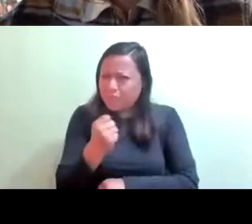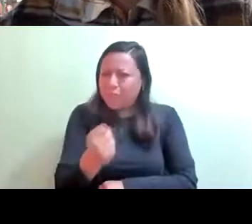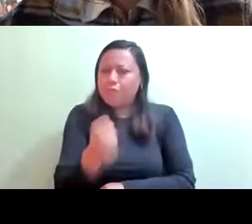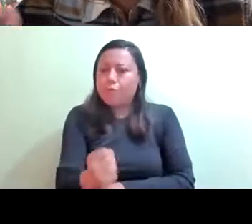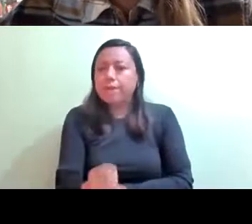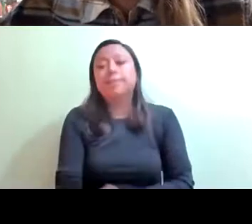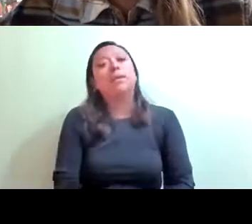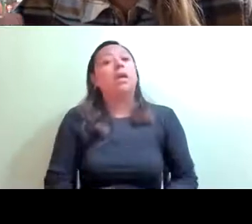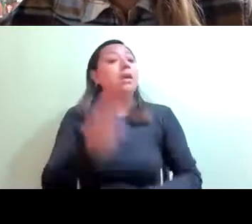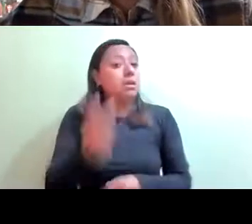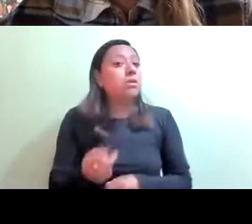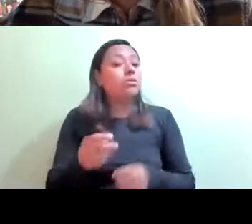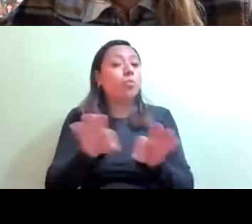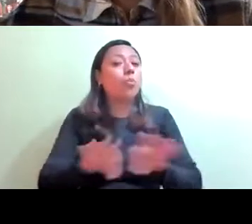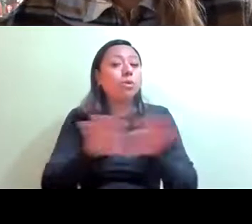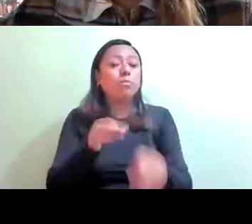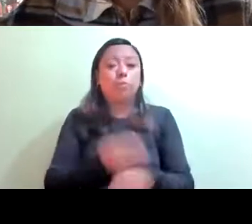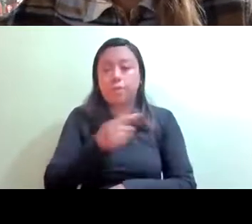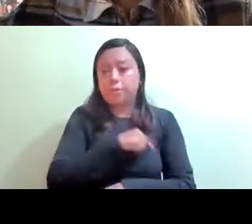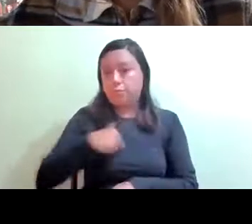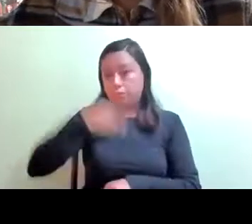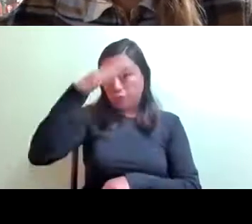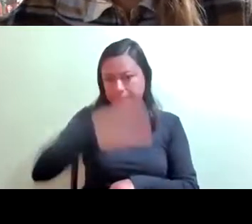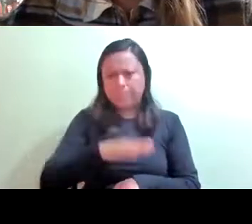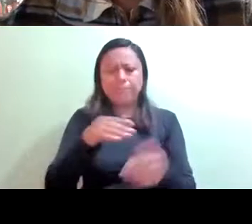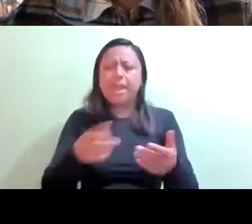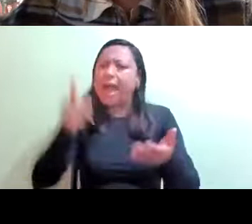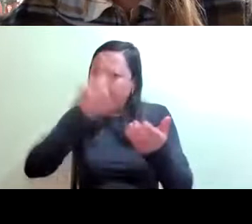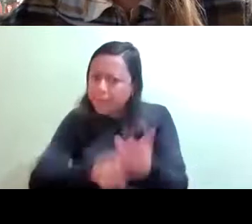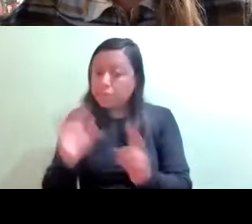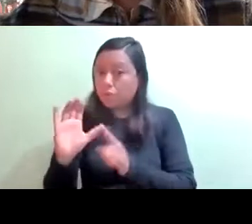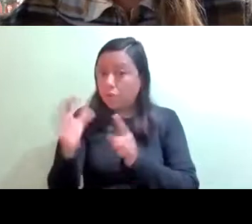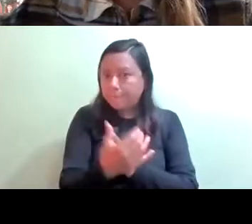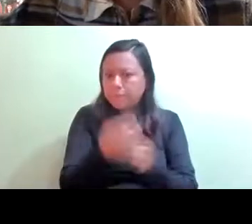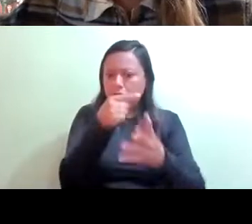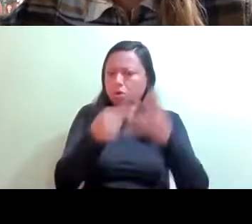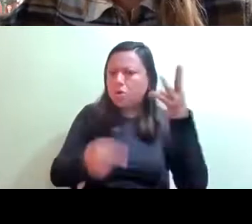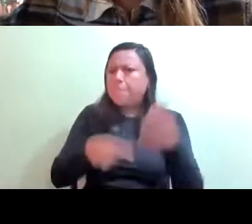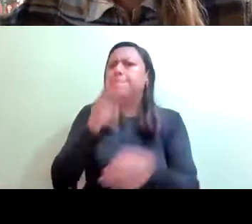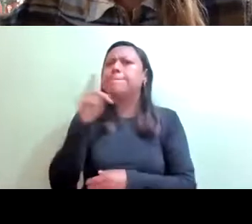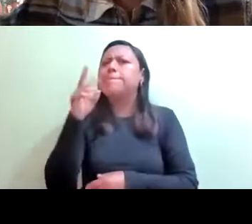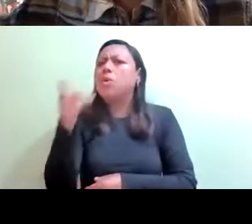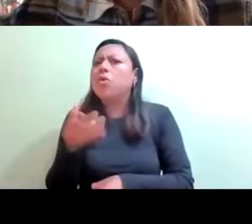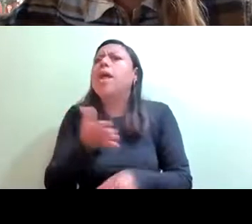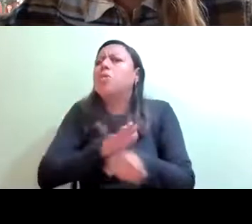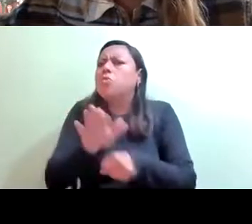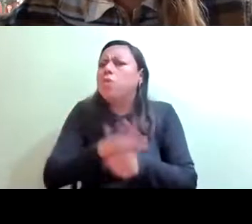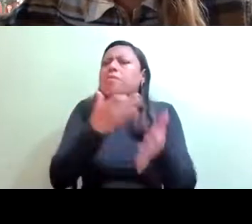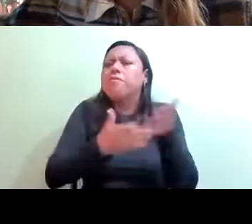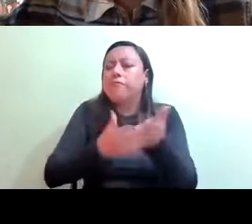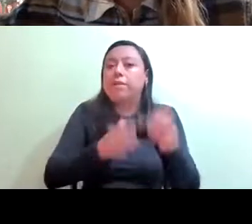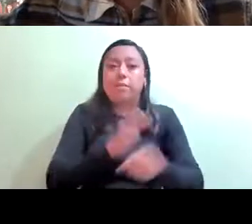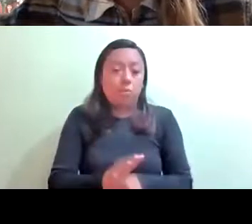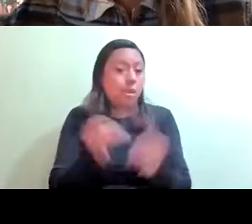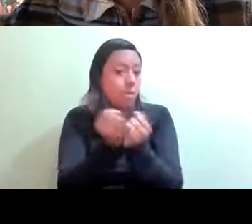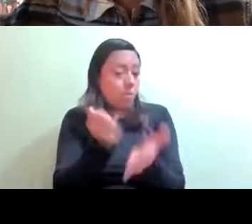oportuno saber qué es lo que hace falta mejorar al interior de la comisión para visibilizar y sensibilizar a la sociedad acerca de